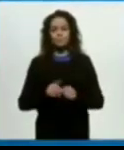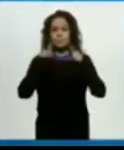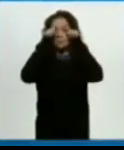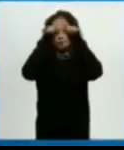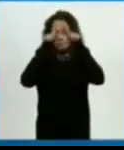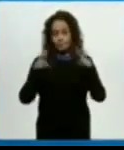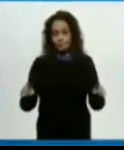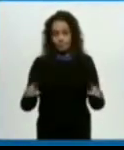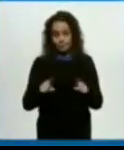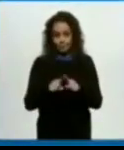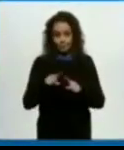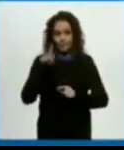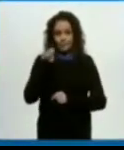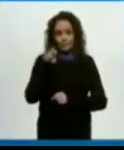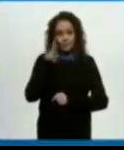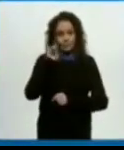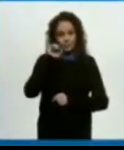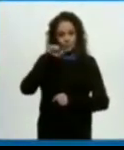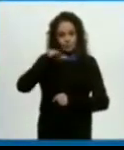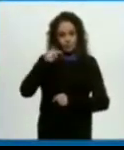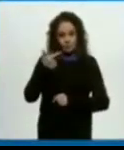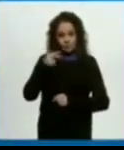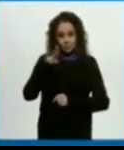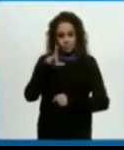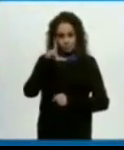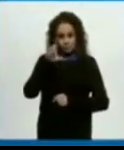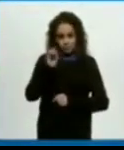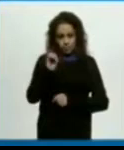un triángulo,